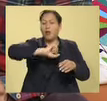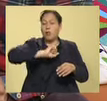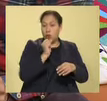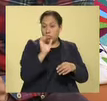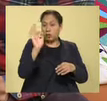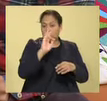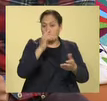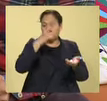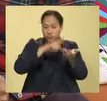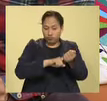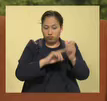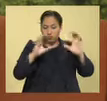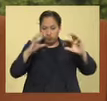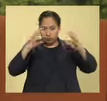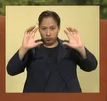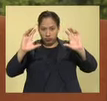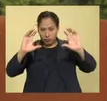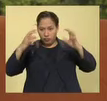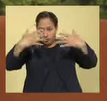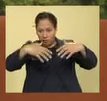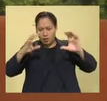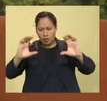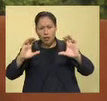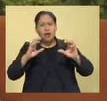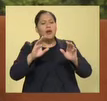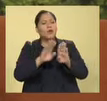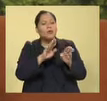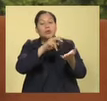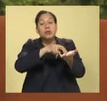les podría decir que es relativamente sencillo.